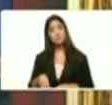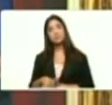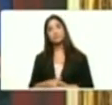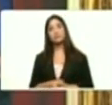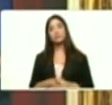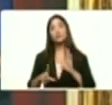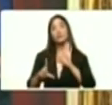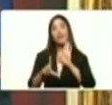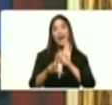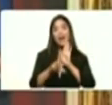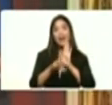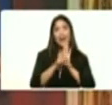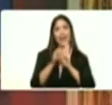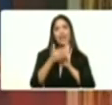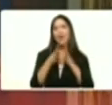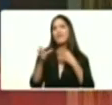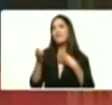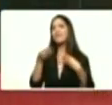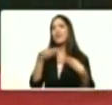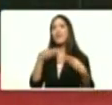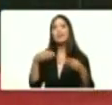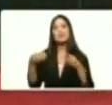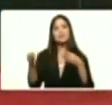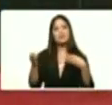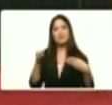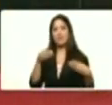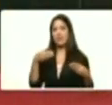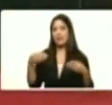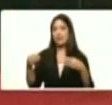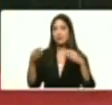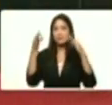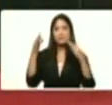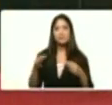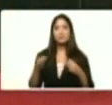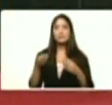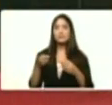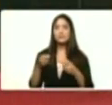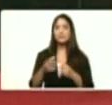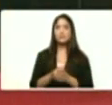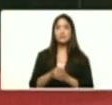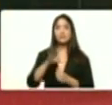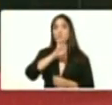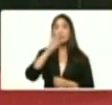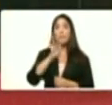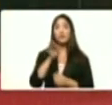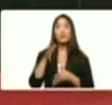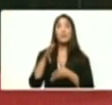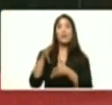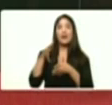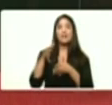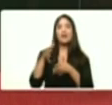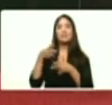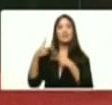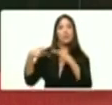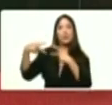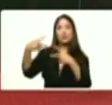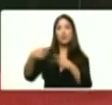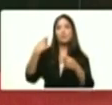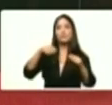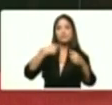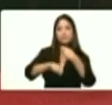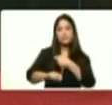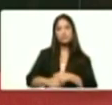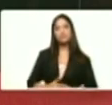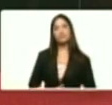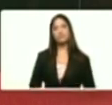es una ley, demasiado flexible, en la fijación, de las tasas de ganancia, en los distintos, eslabones, en la cadena, de la distribución, comercialización,